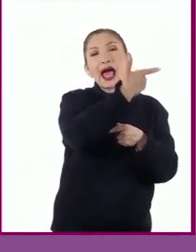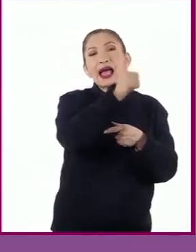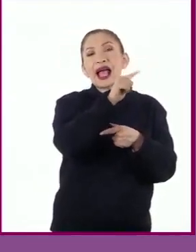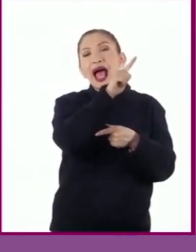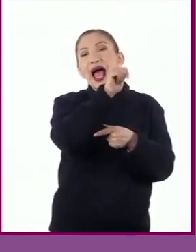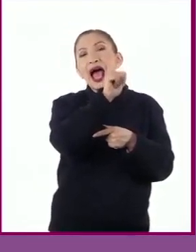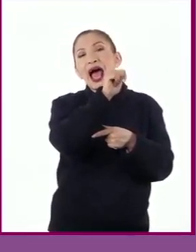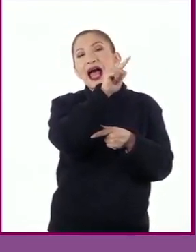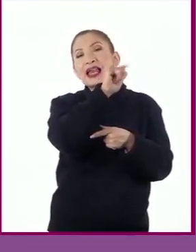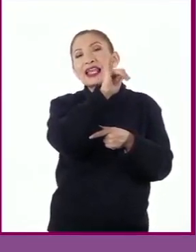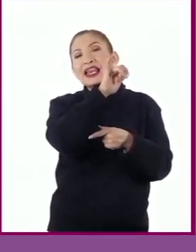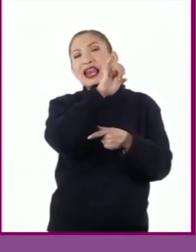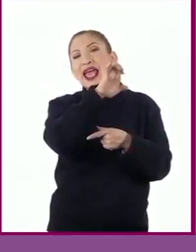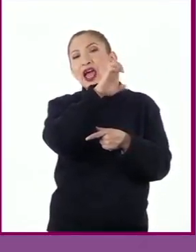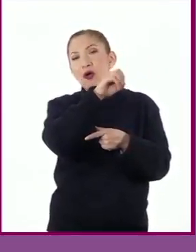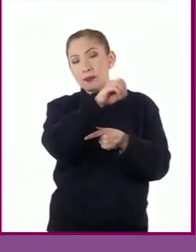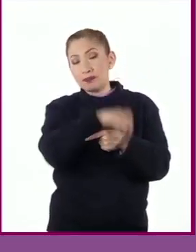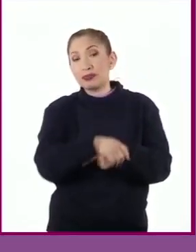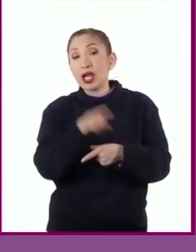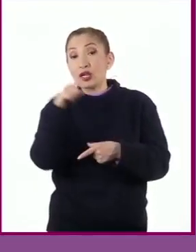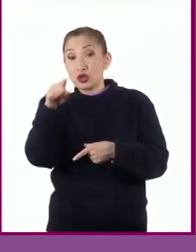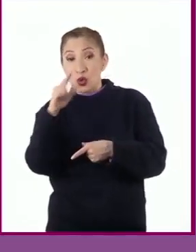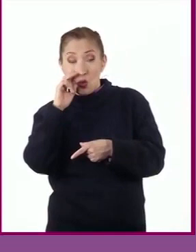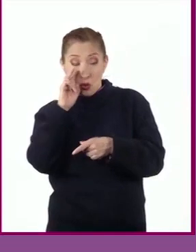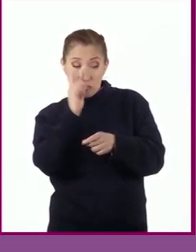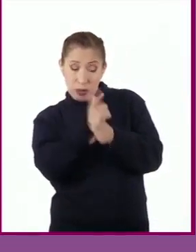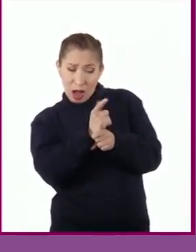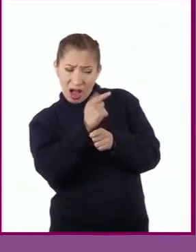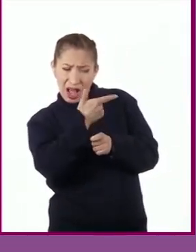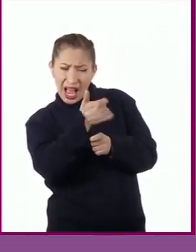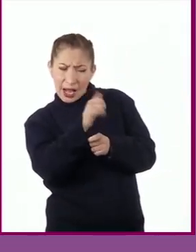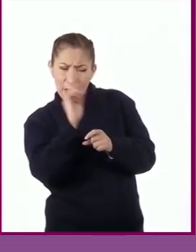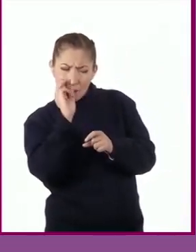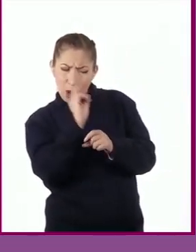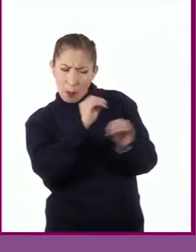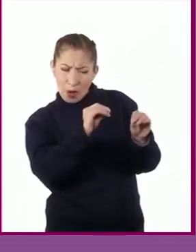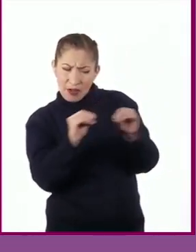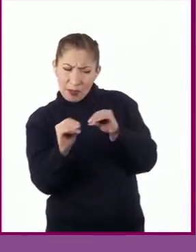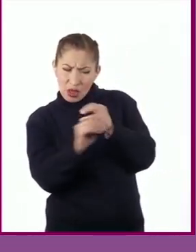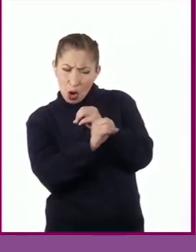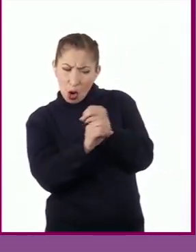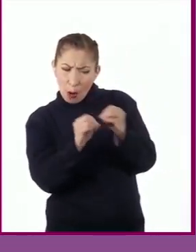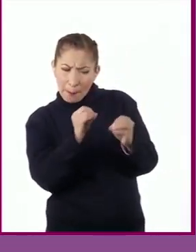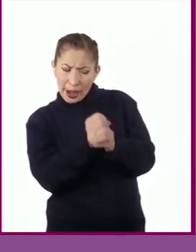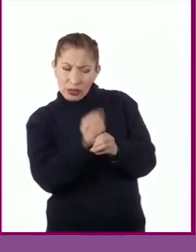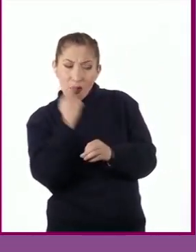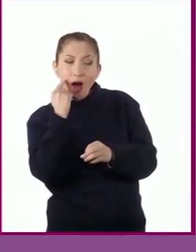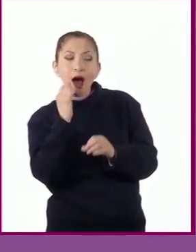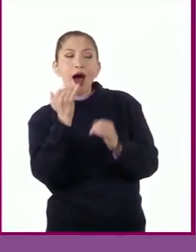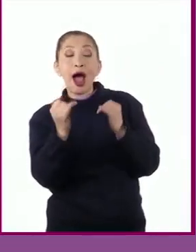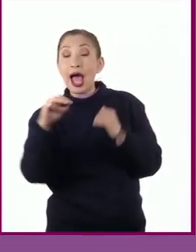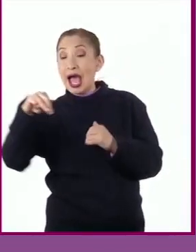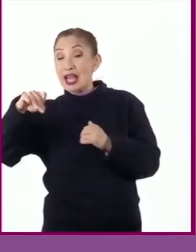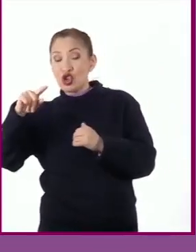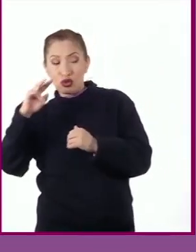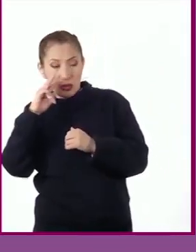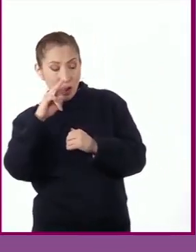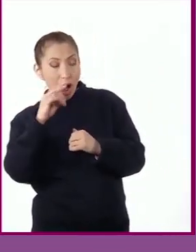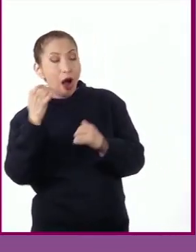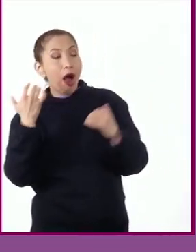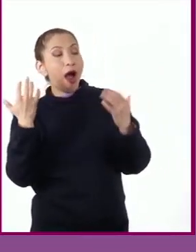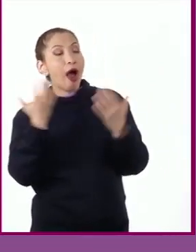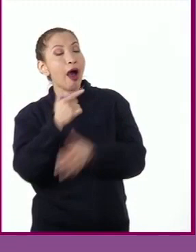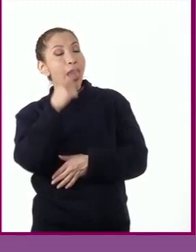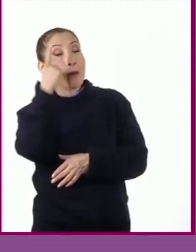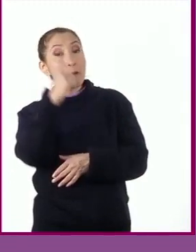Galilei. Las observaciones que realizó Galileo con respecto al movimiento de los cuerpos dieron pie a Newton para postular